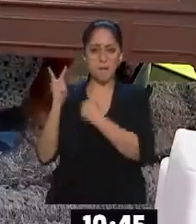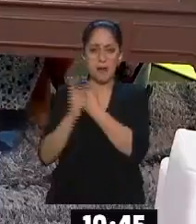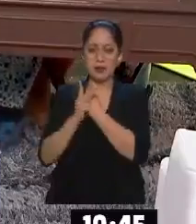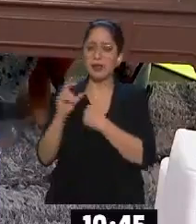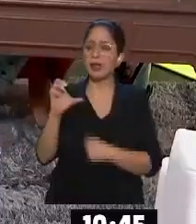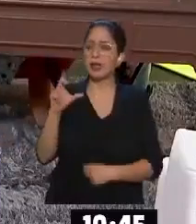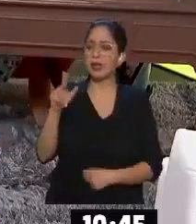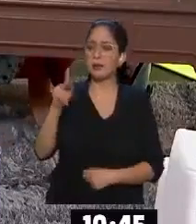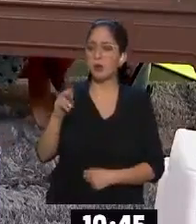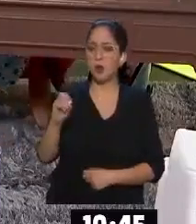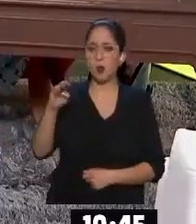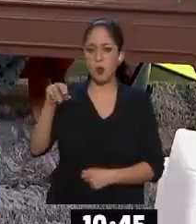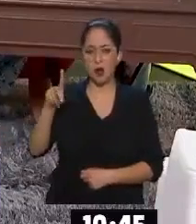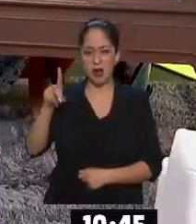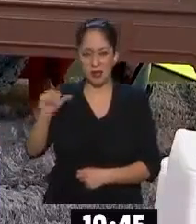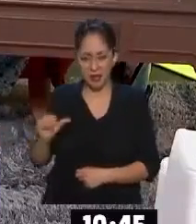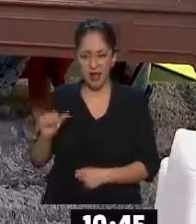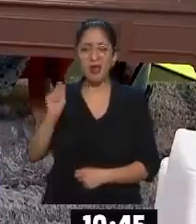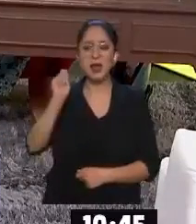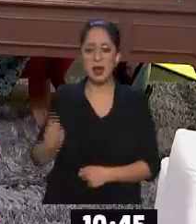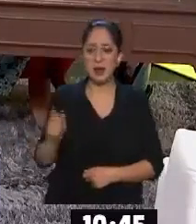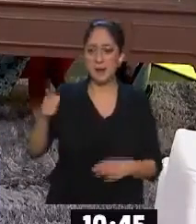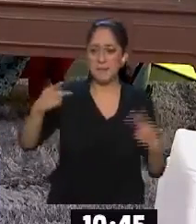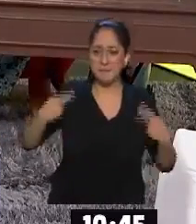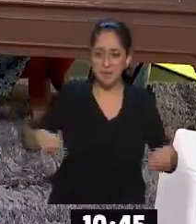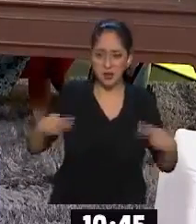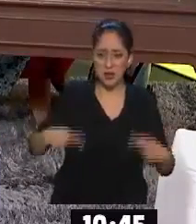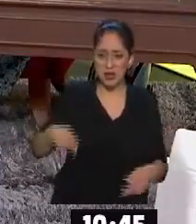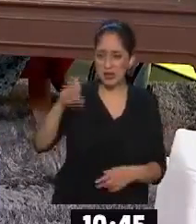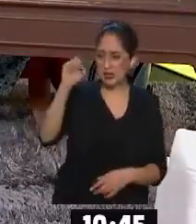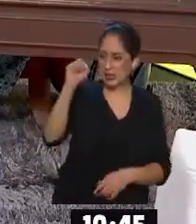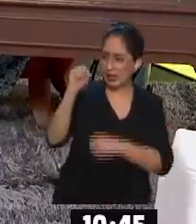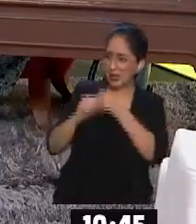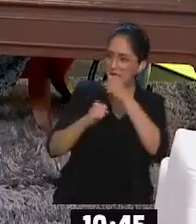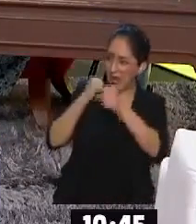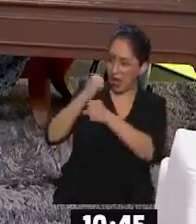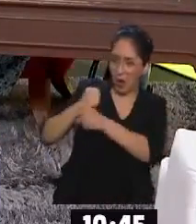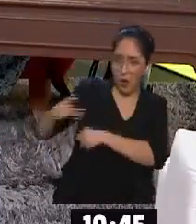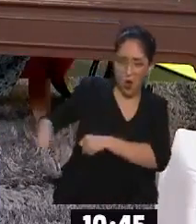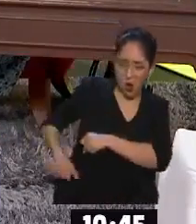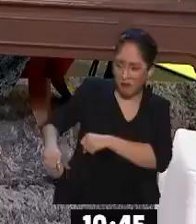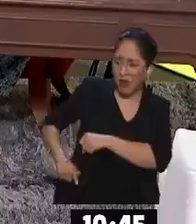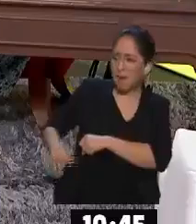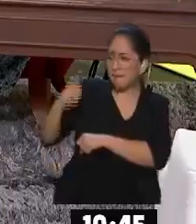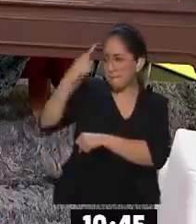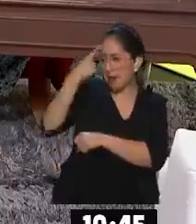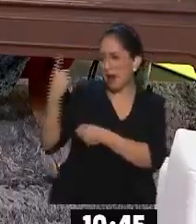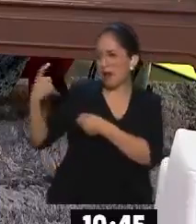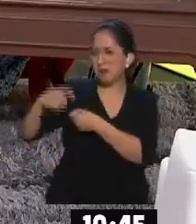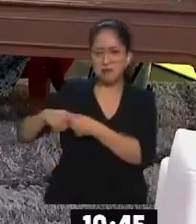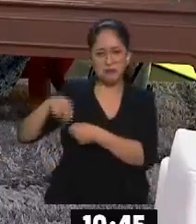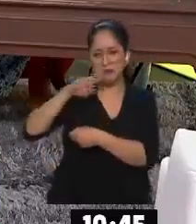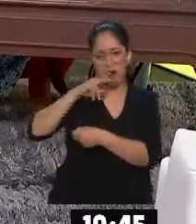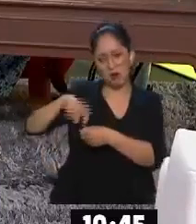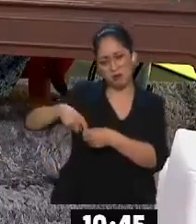que los mayores de 60 años no tienen nada que hacer en su gabinete. Ándale, sí, bueno, que nos los mande para acá. Sí.